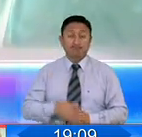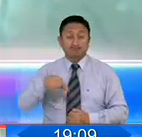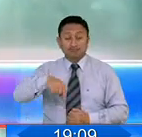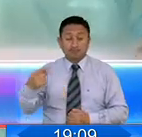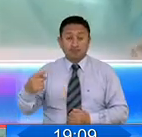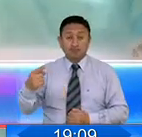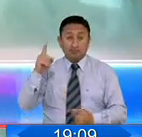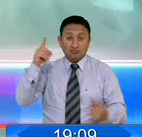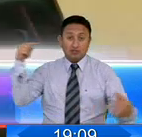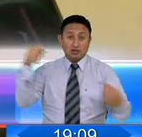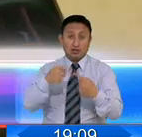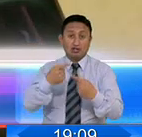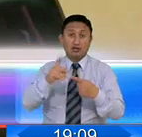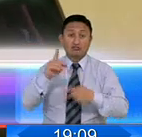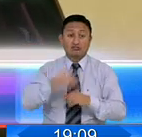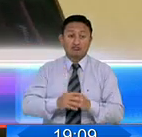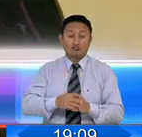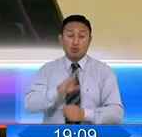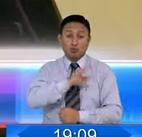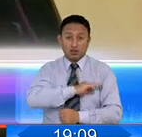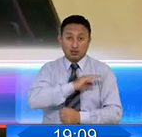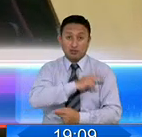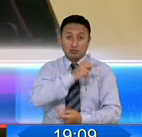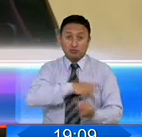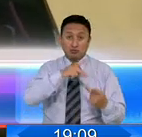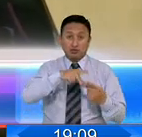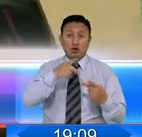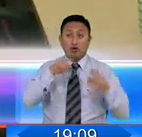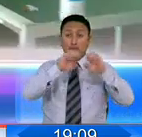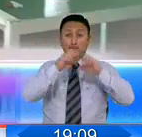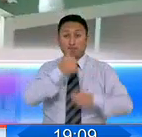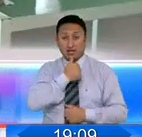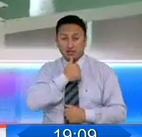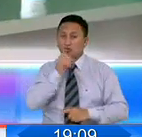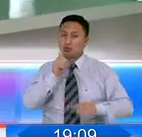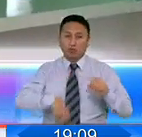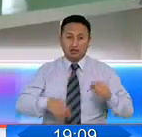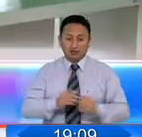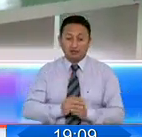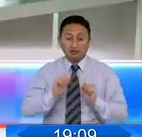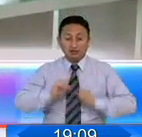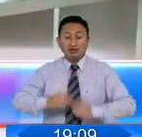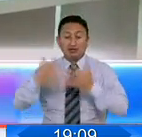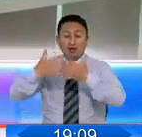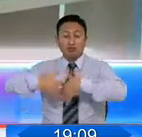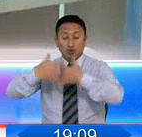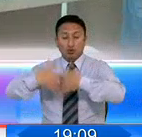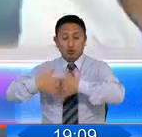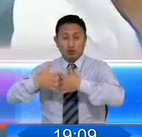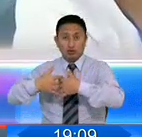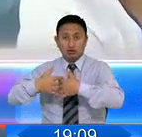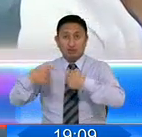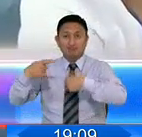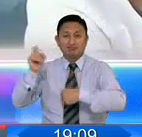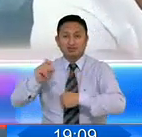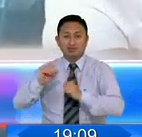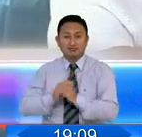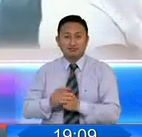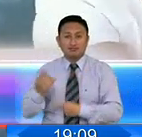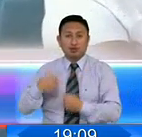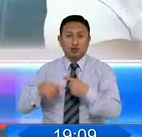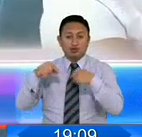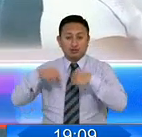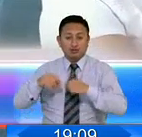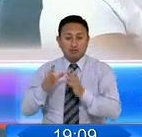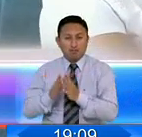negociaciones directas con los gobiernos seccionales, tampoco con la industria privada, y que por ser una producción tan limitada, es necesario negociar un portafolio